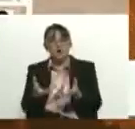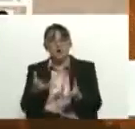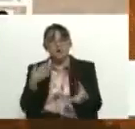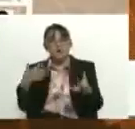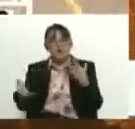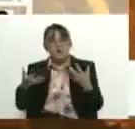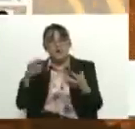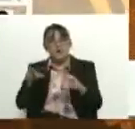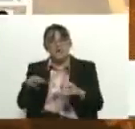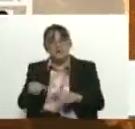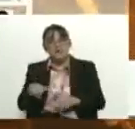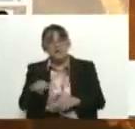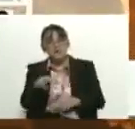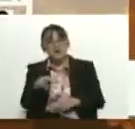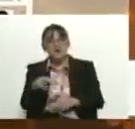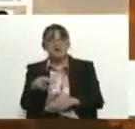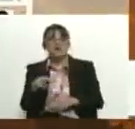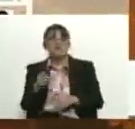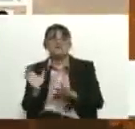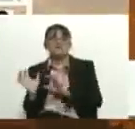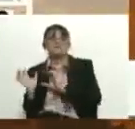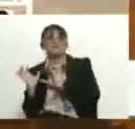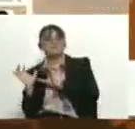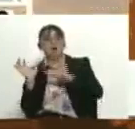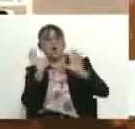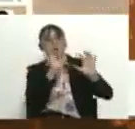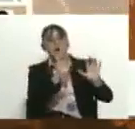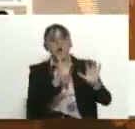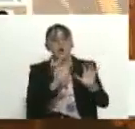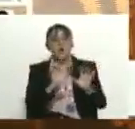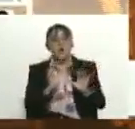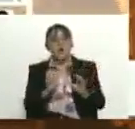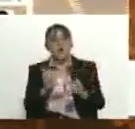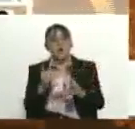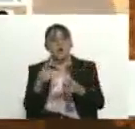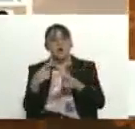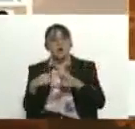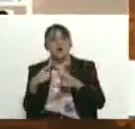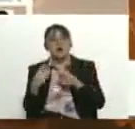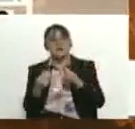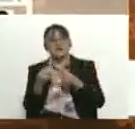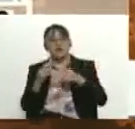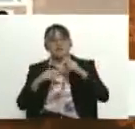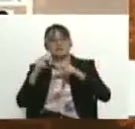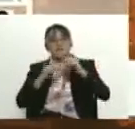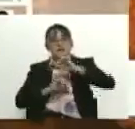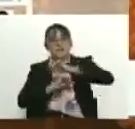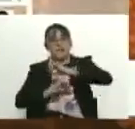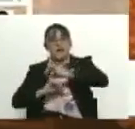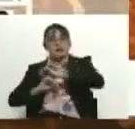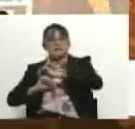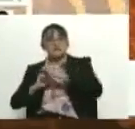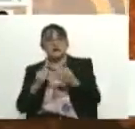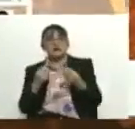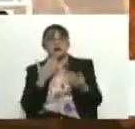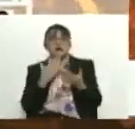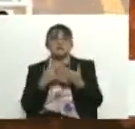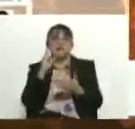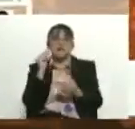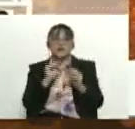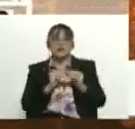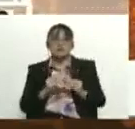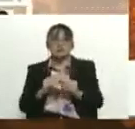de la zona bueno y llevarla trasladarla colocarla hicieron las bases que están intactas gracias a Dios